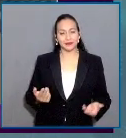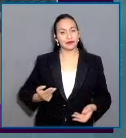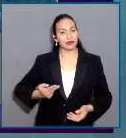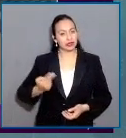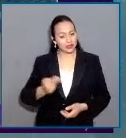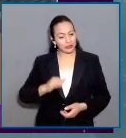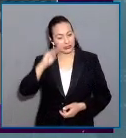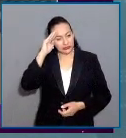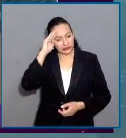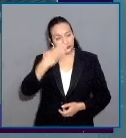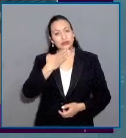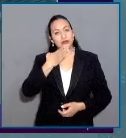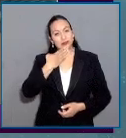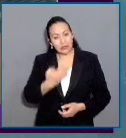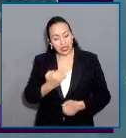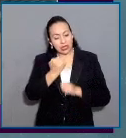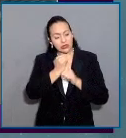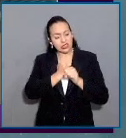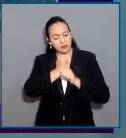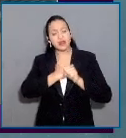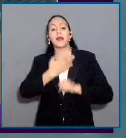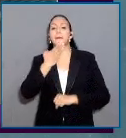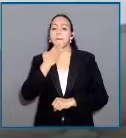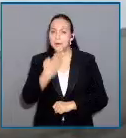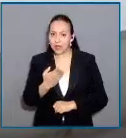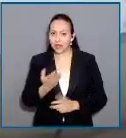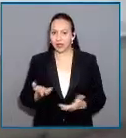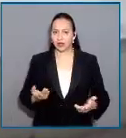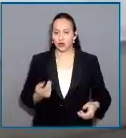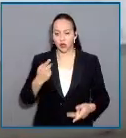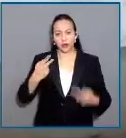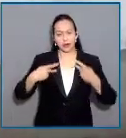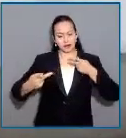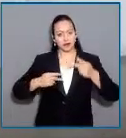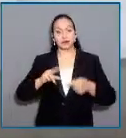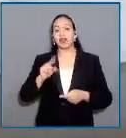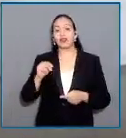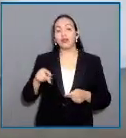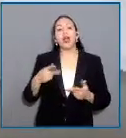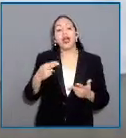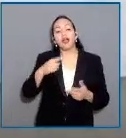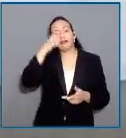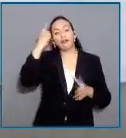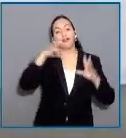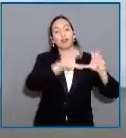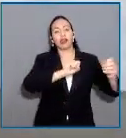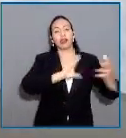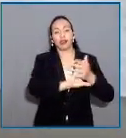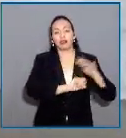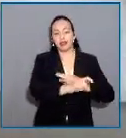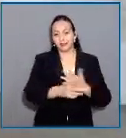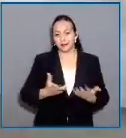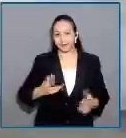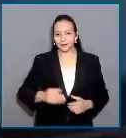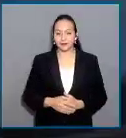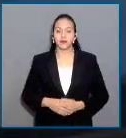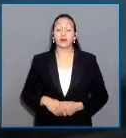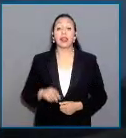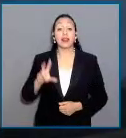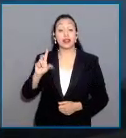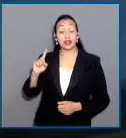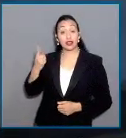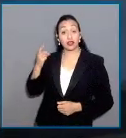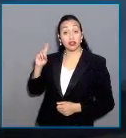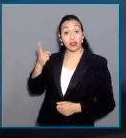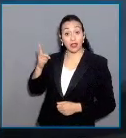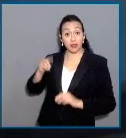preventivo, de carácter de investigación, pero no en el procedimiento. Al analizar la reforma publicada el 31 de diciembre pasado, que